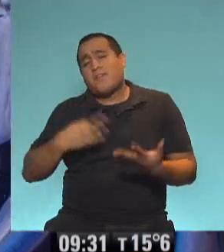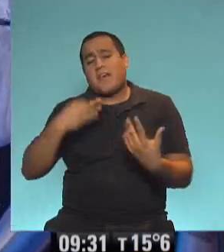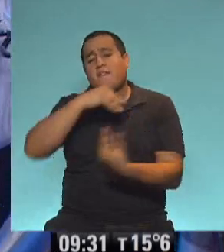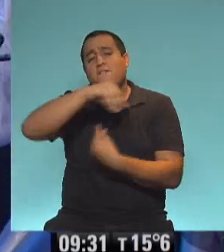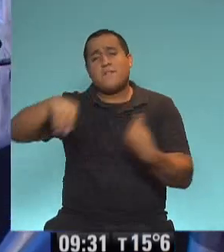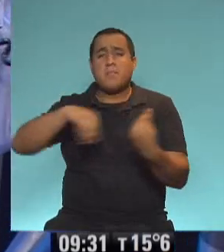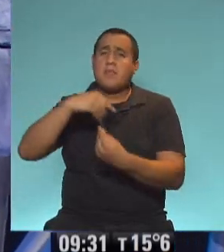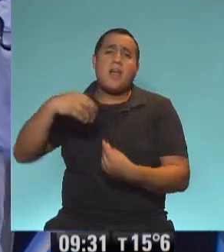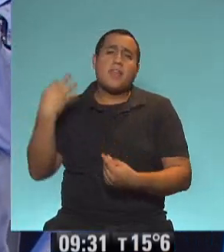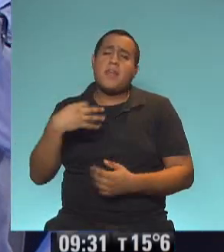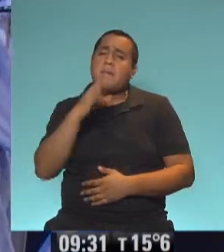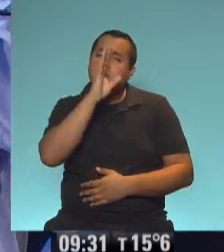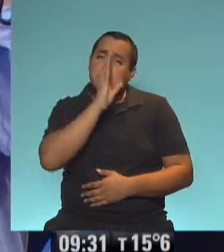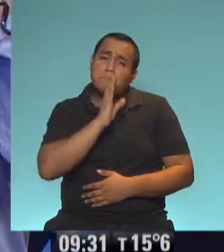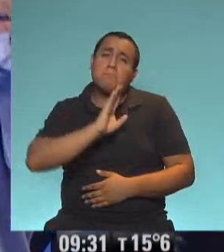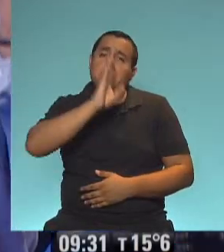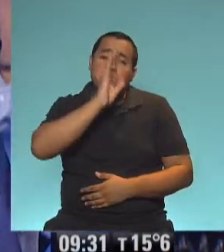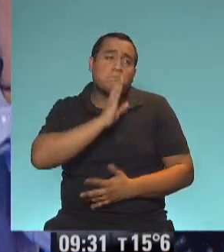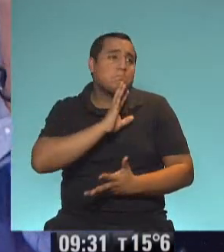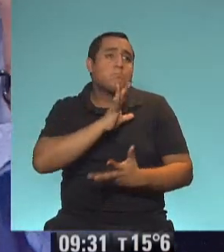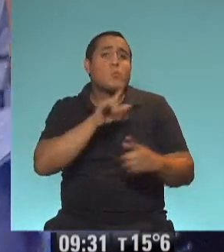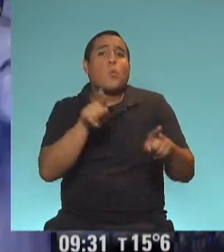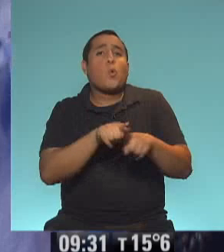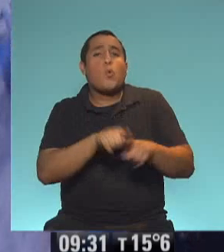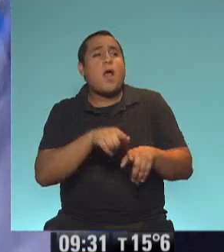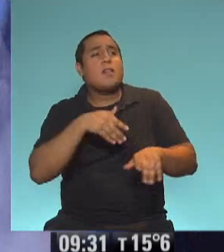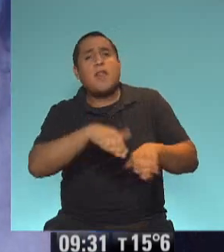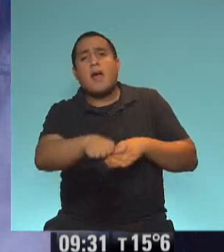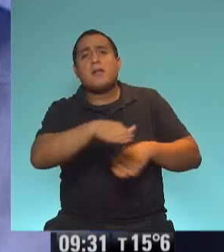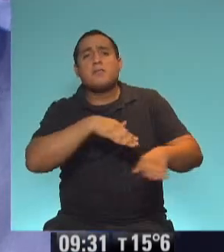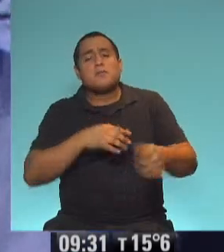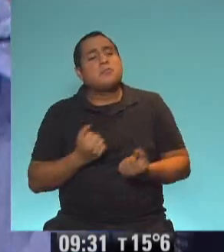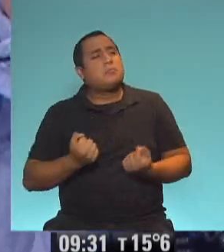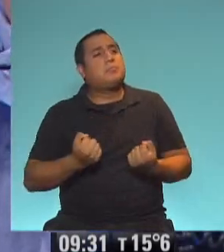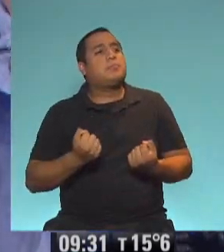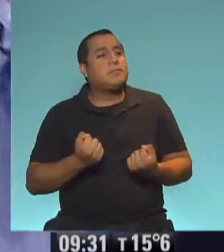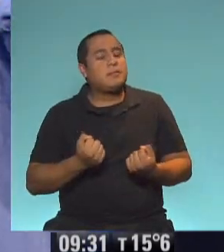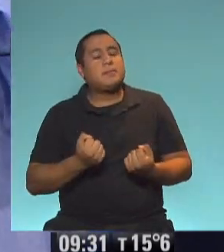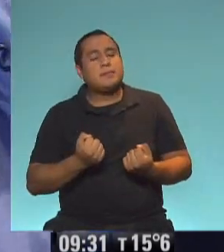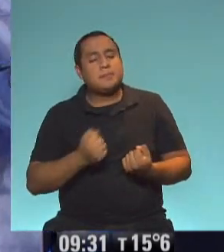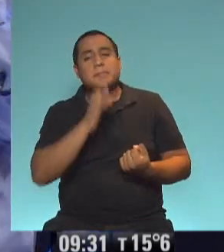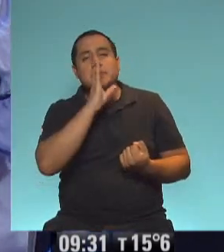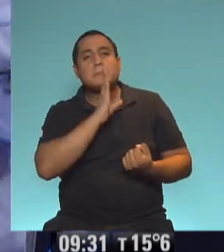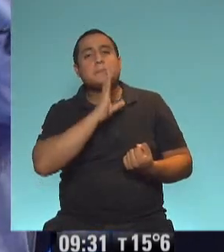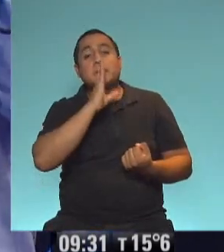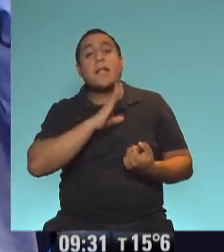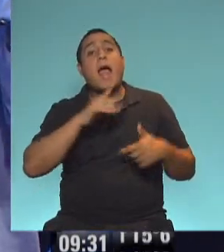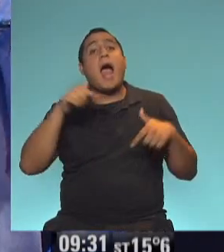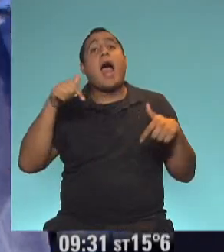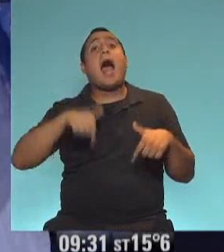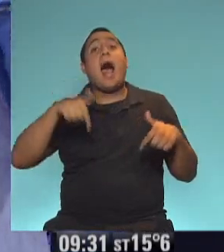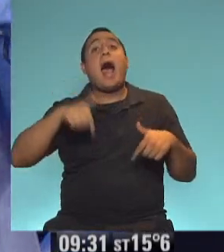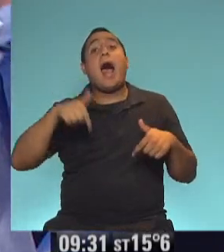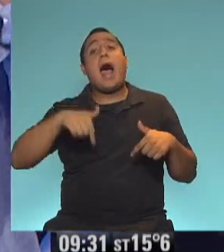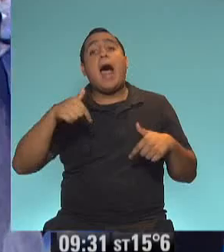familia? Hay que tener mucha paciencia. Es igual que el tránsito. Uno tiene que tener paciencia. Acá estamos por tomar la